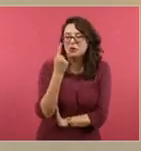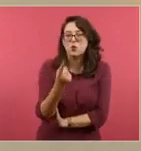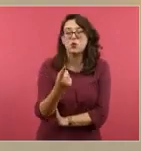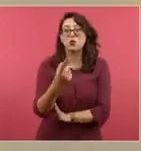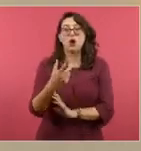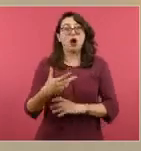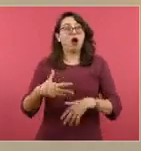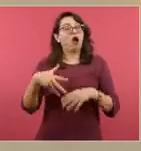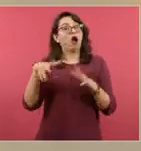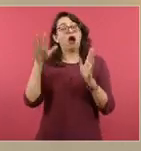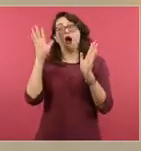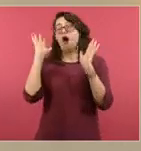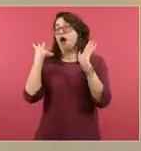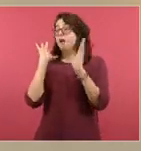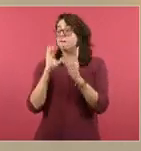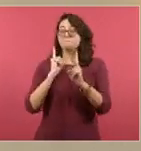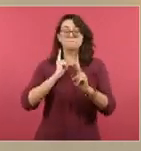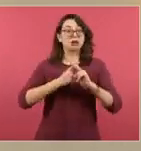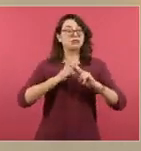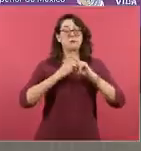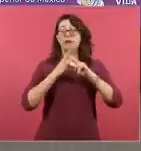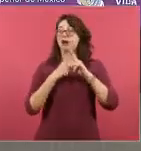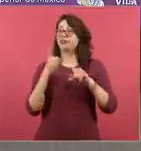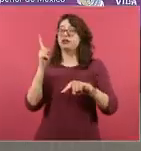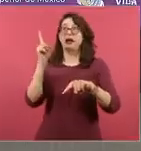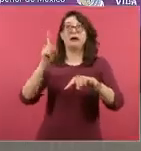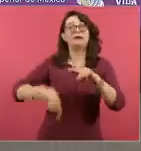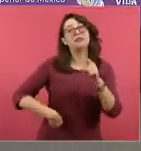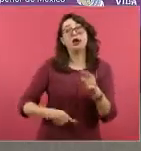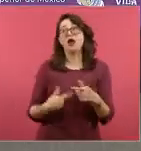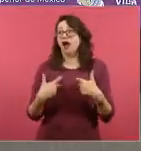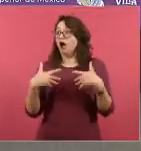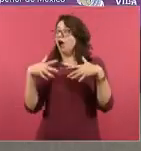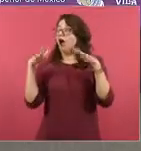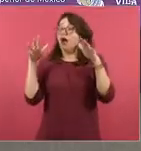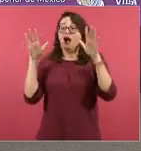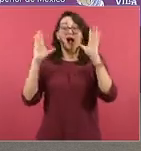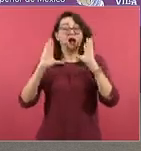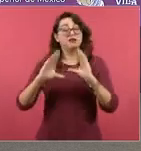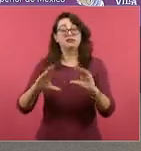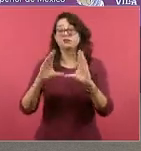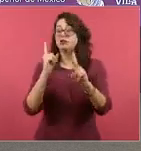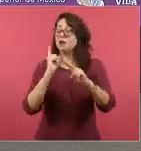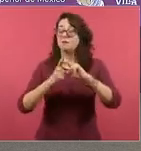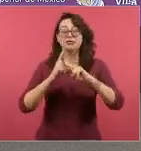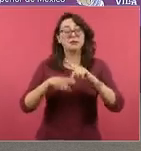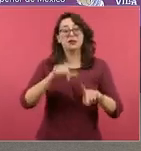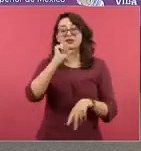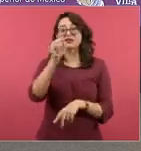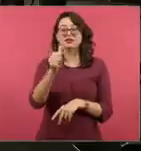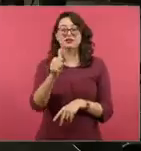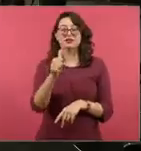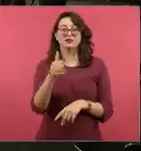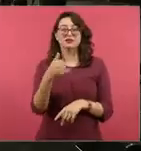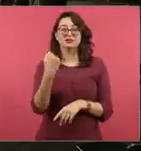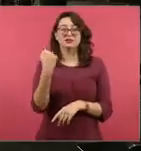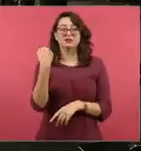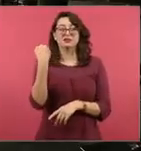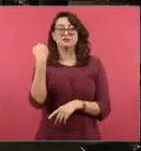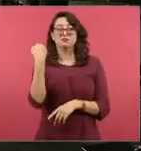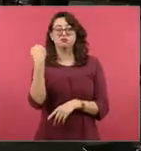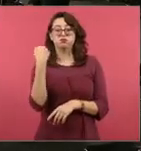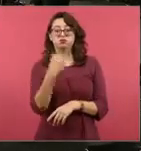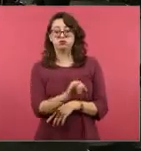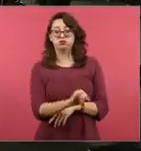de enseñanza de la misma. Eso no tiene sentido, no tiene razón de ser. De